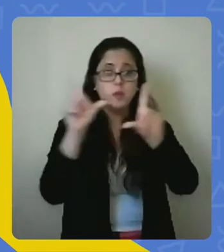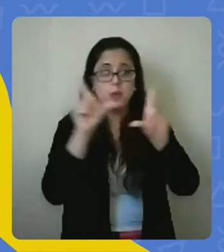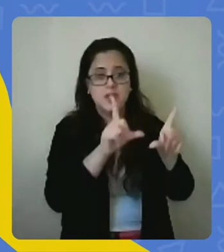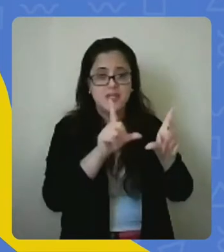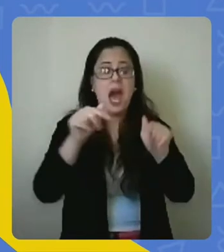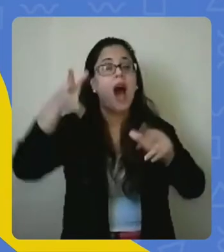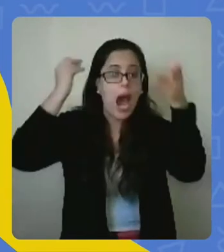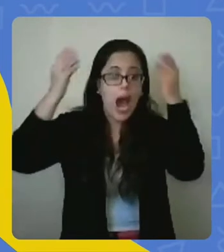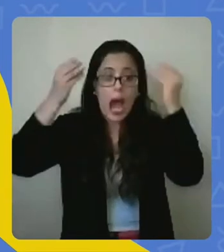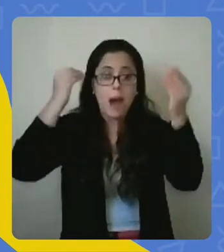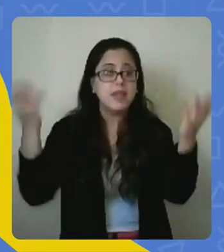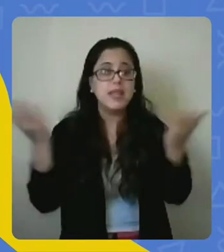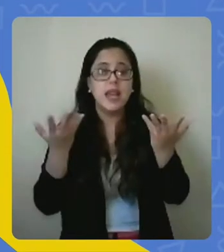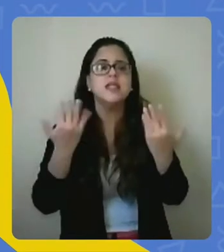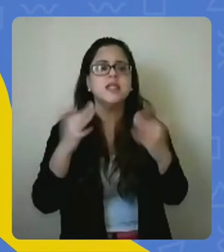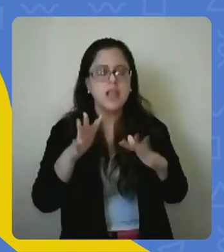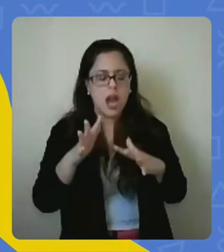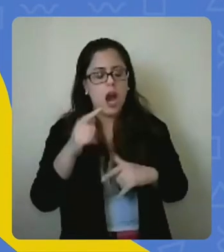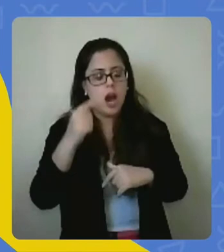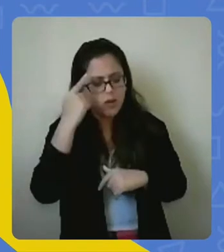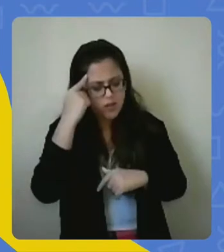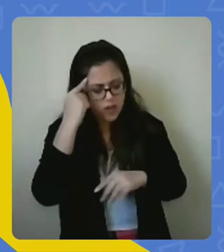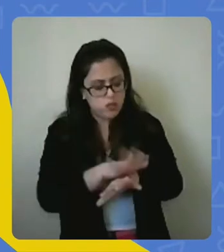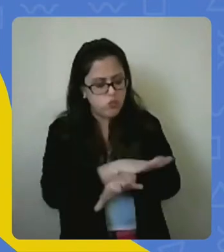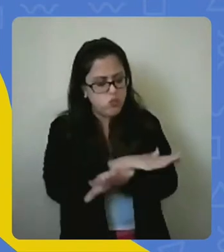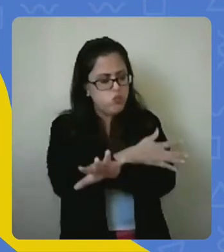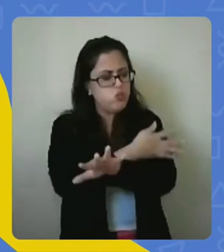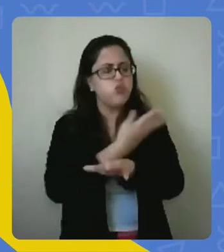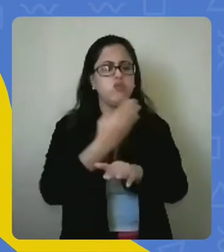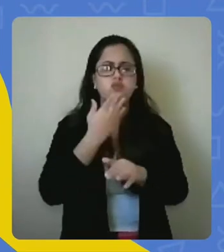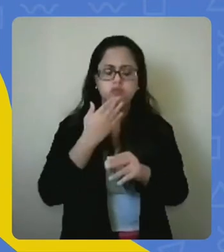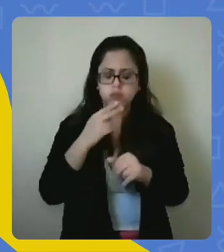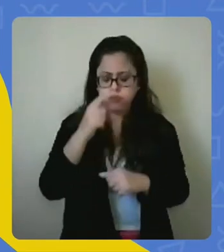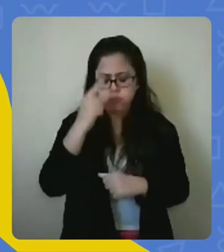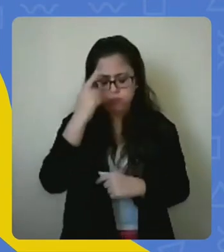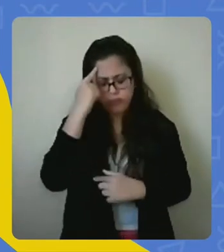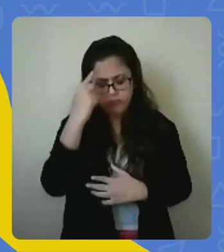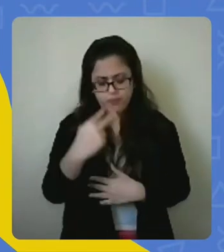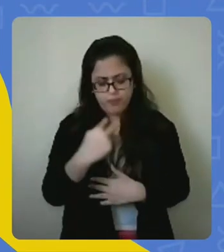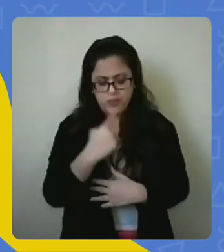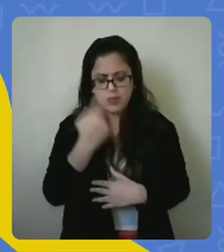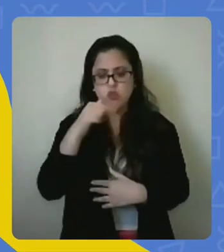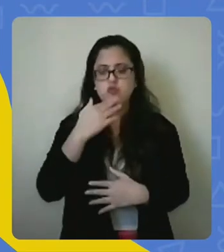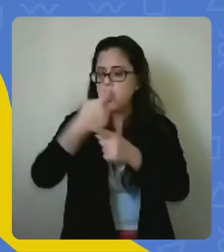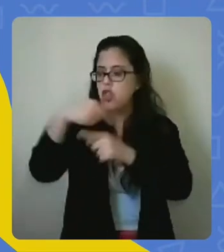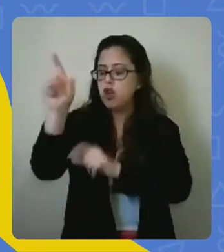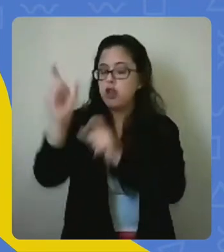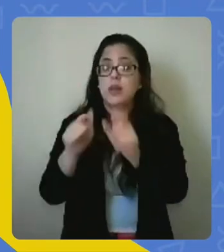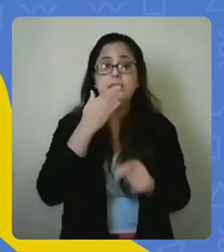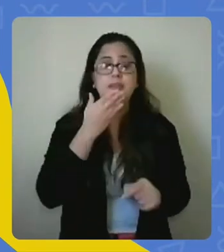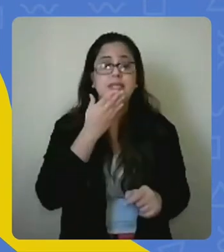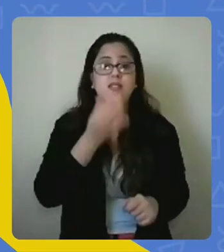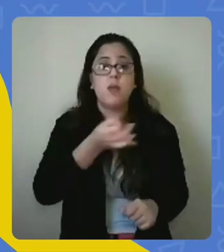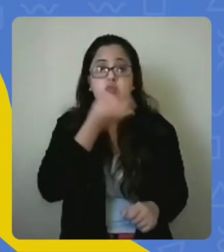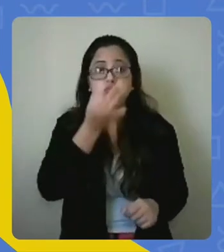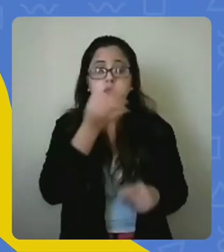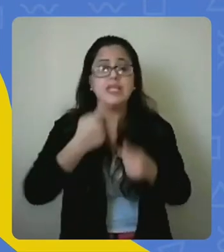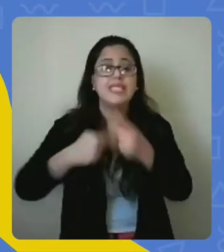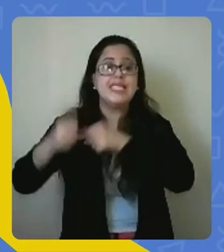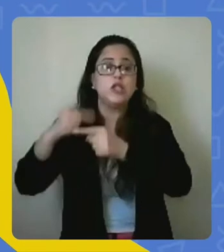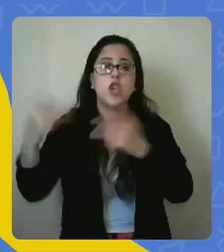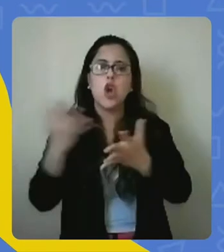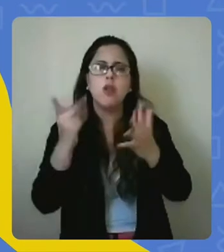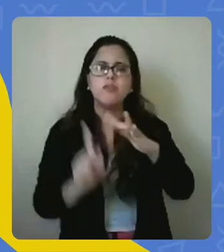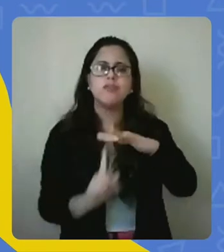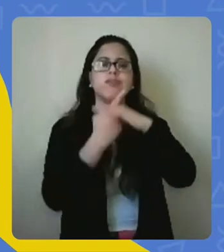solo a reconocer sus emociones y a conocerse un poquito más, sino también a las del otro. Queremos contarle muy poquito la historia de cómo surge y cómo nació